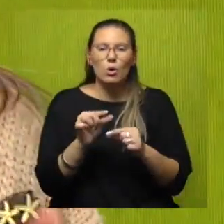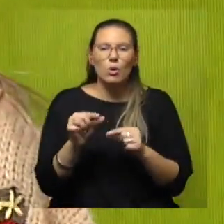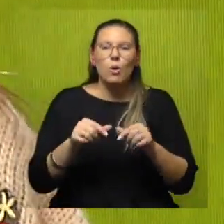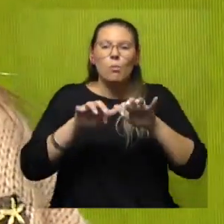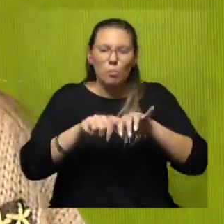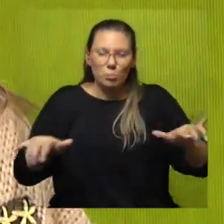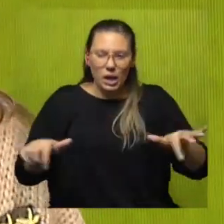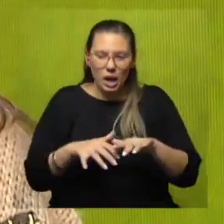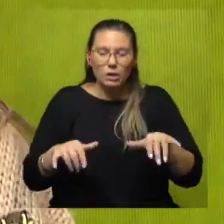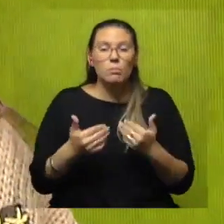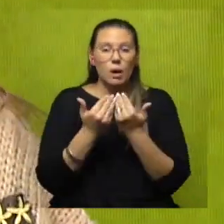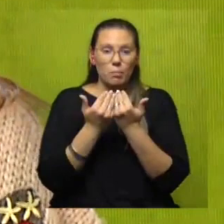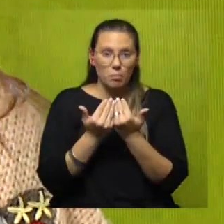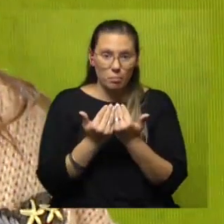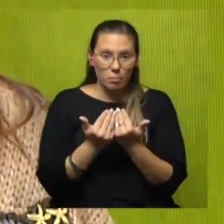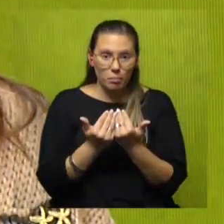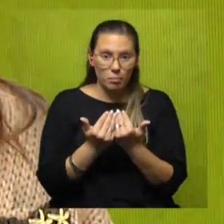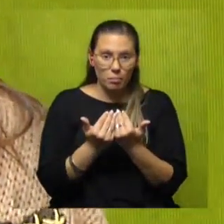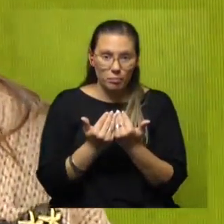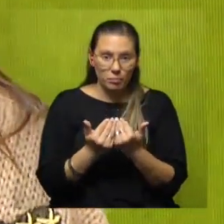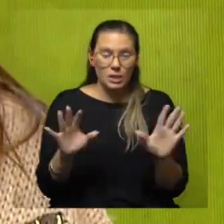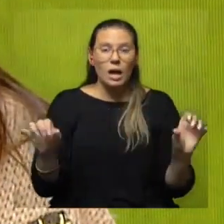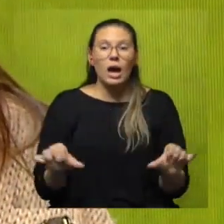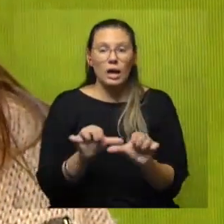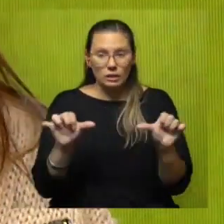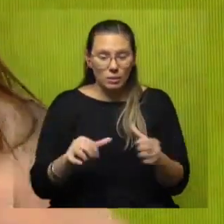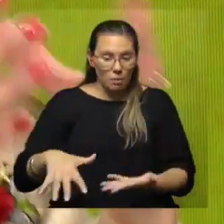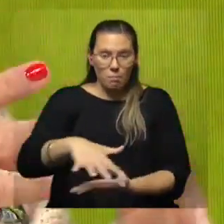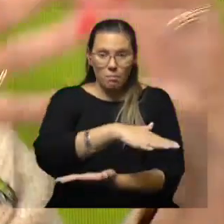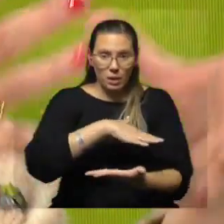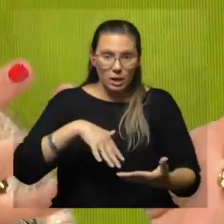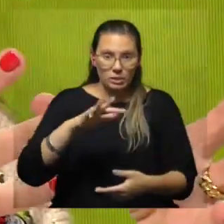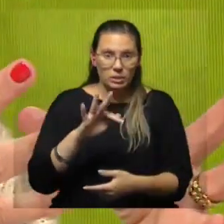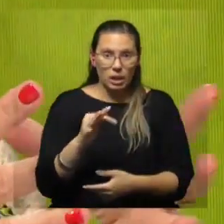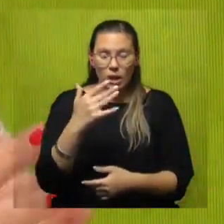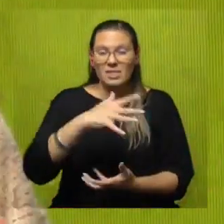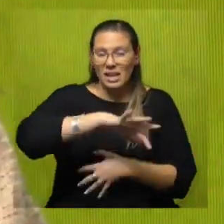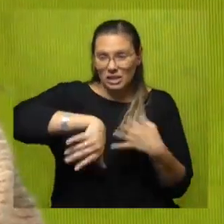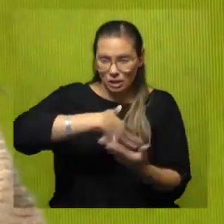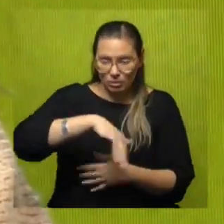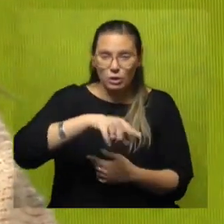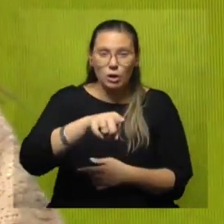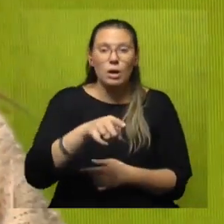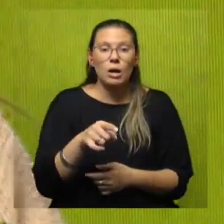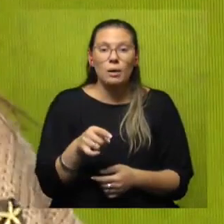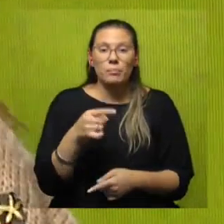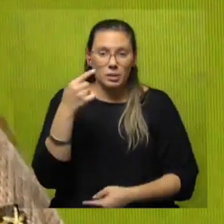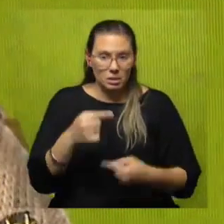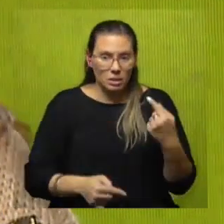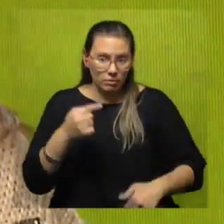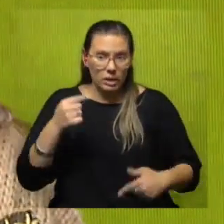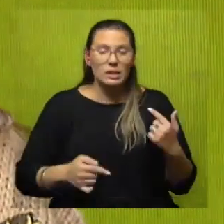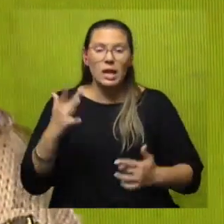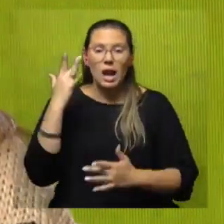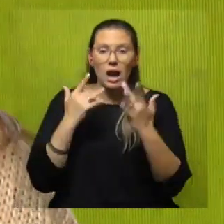piano. Entonces, bueno, vamos a empezar con actividades en la plaza, Fabín, en la Plaza del Entrevero, donde van a haber diferentes